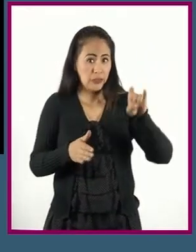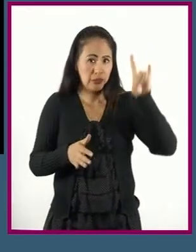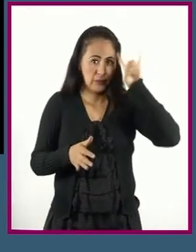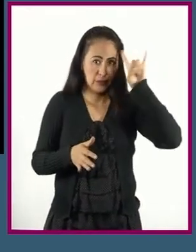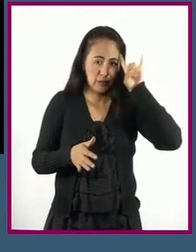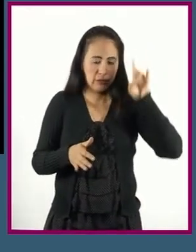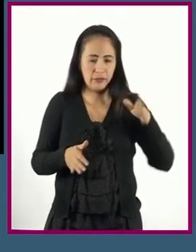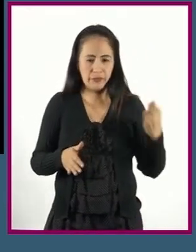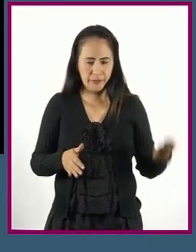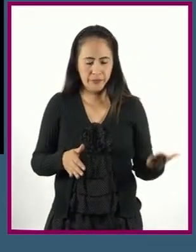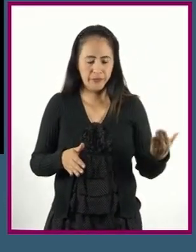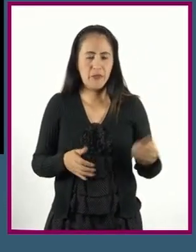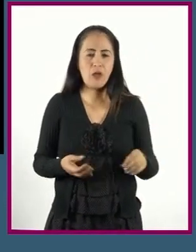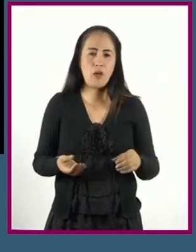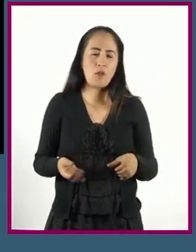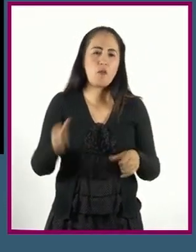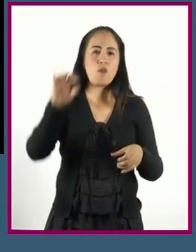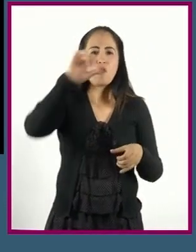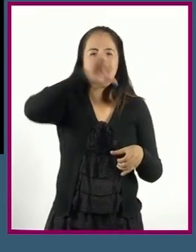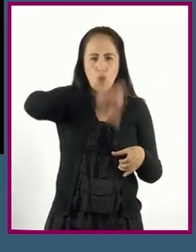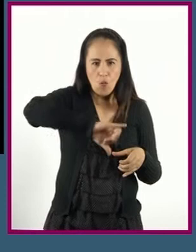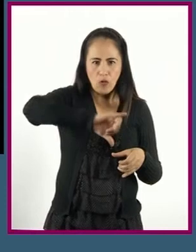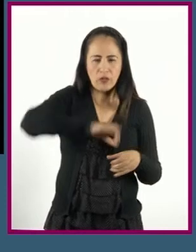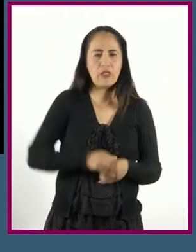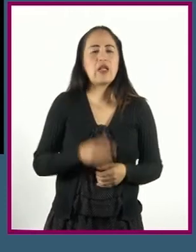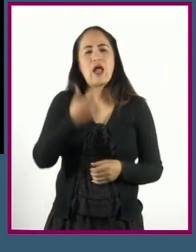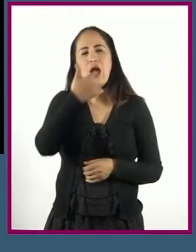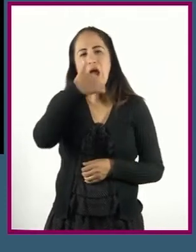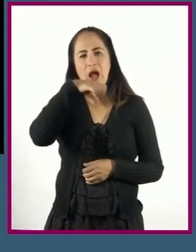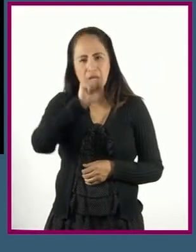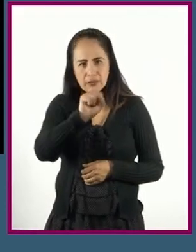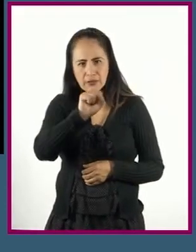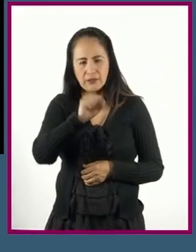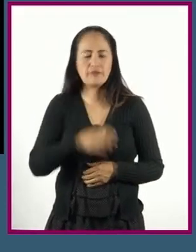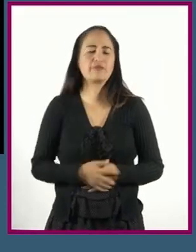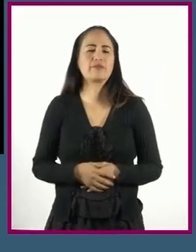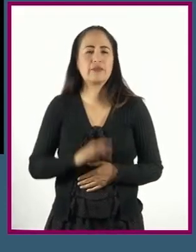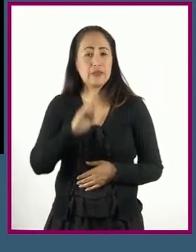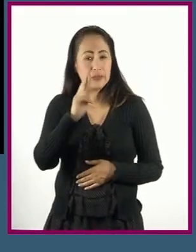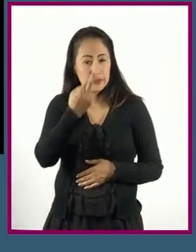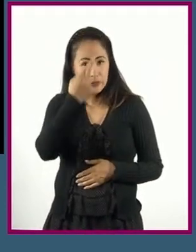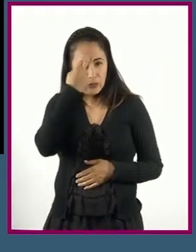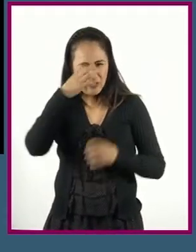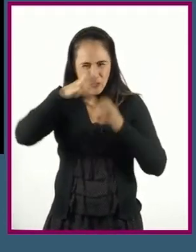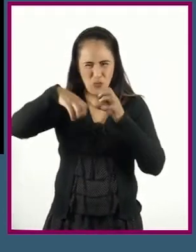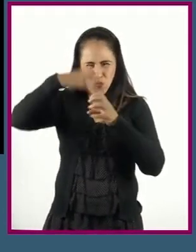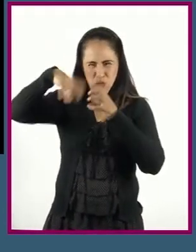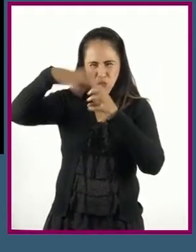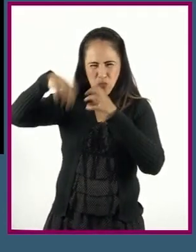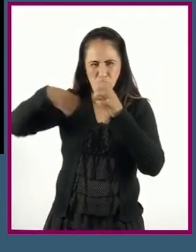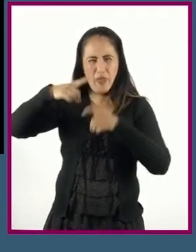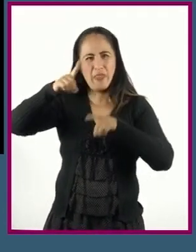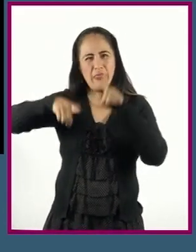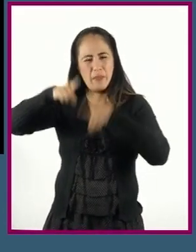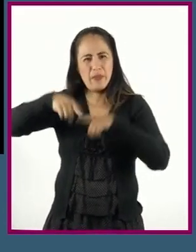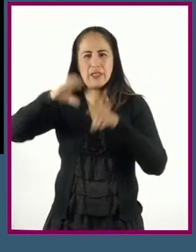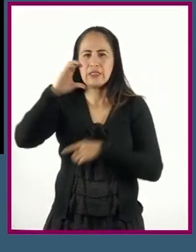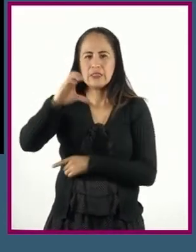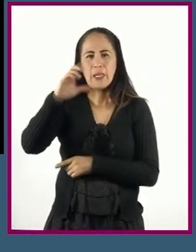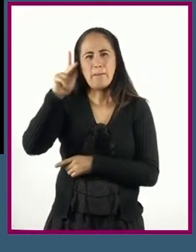colocar moléculas de un gas. Recuerden, de acuerdo a su código